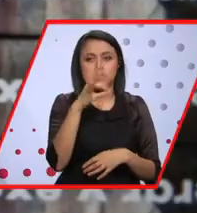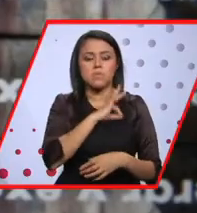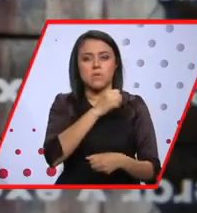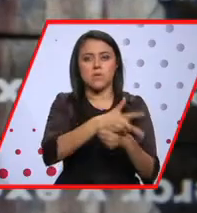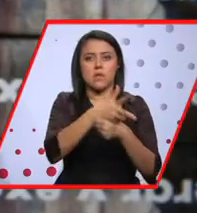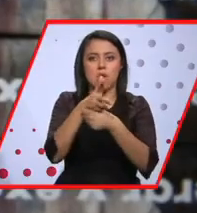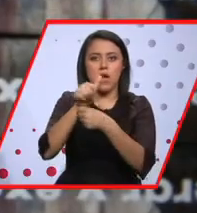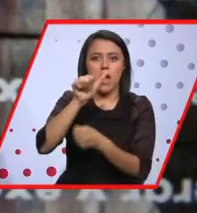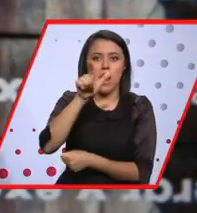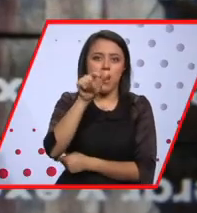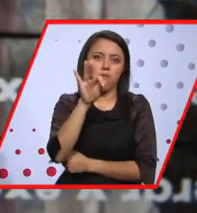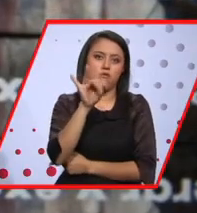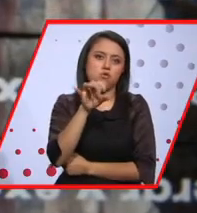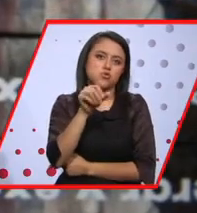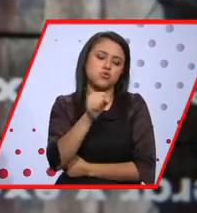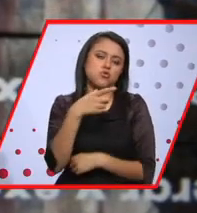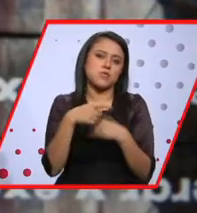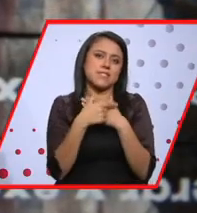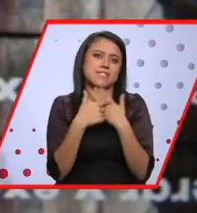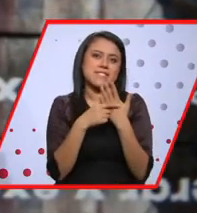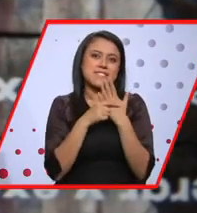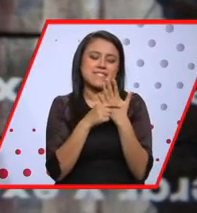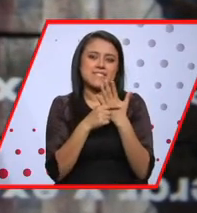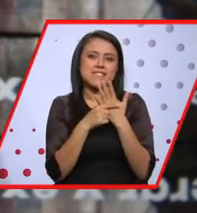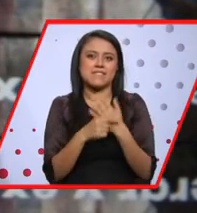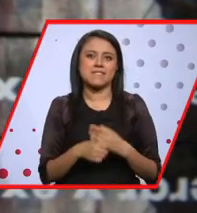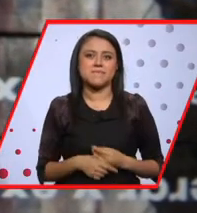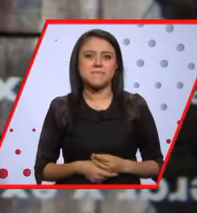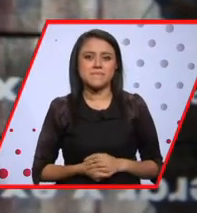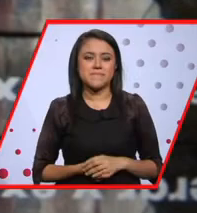reportó Alfonso Vargas Torres.